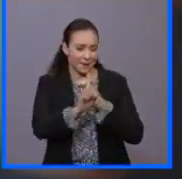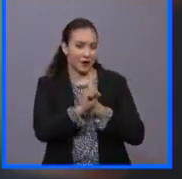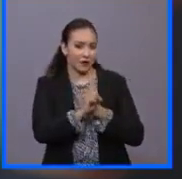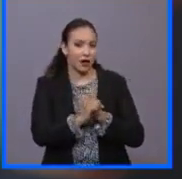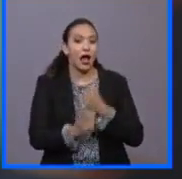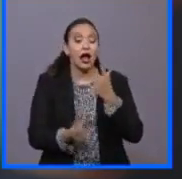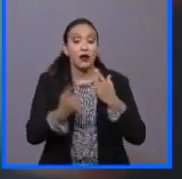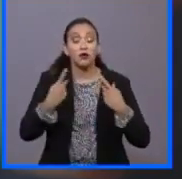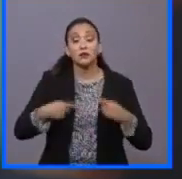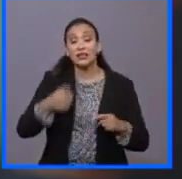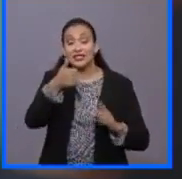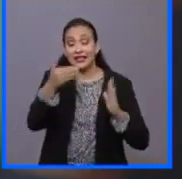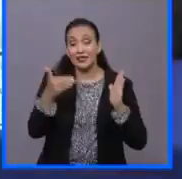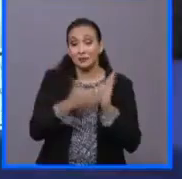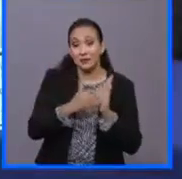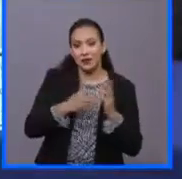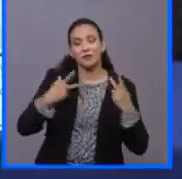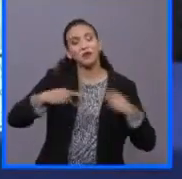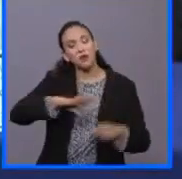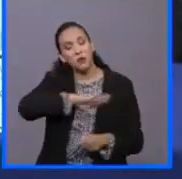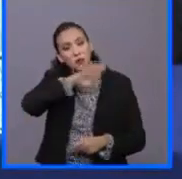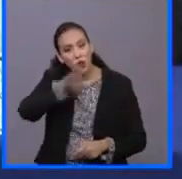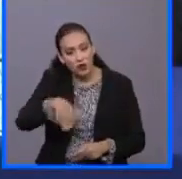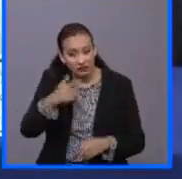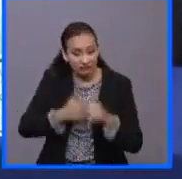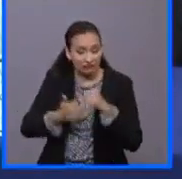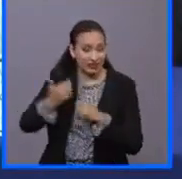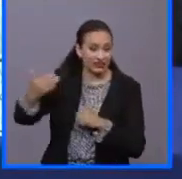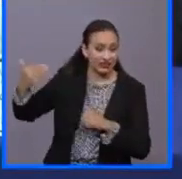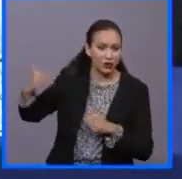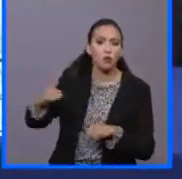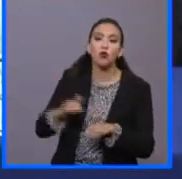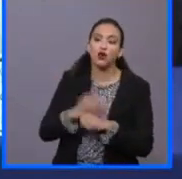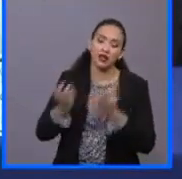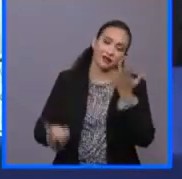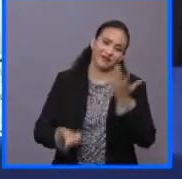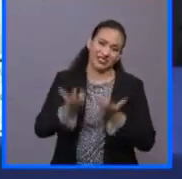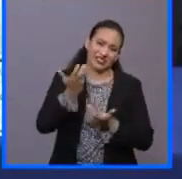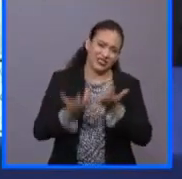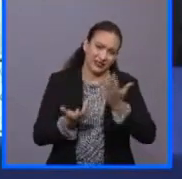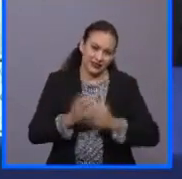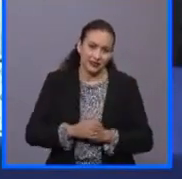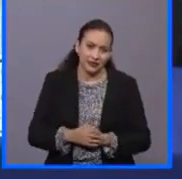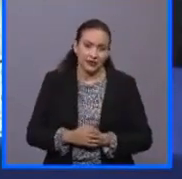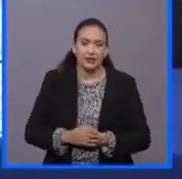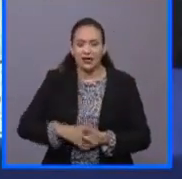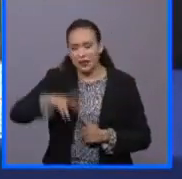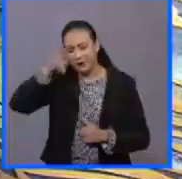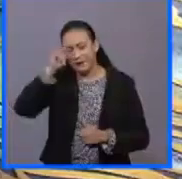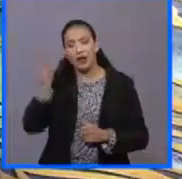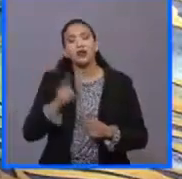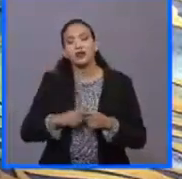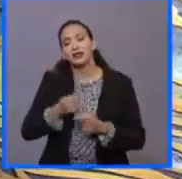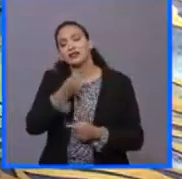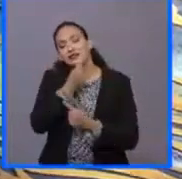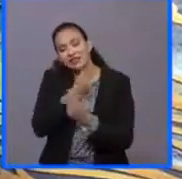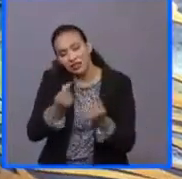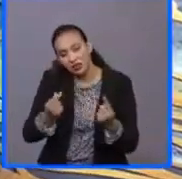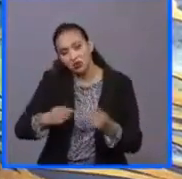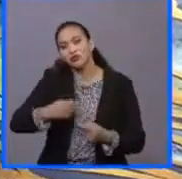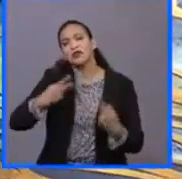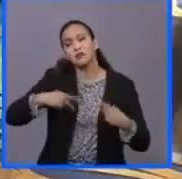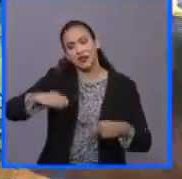han fallecido 6,000 personas en los últimos años por exposición al fuego, siendo los más afectados menores y